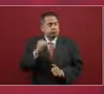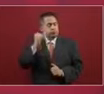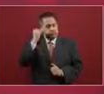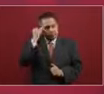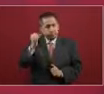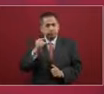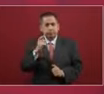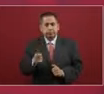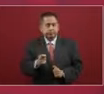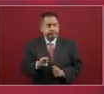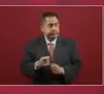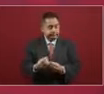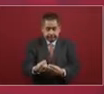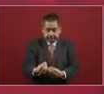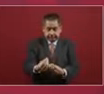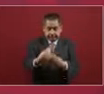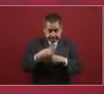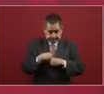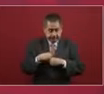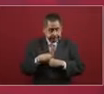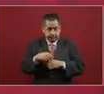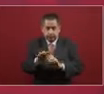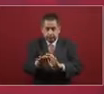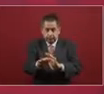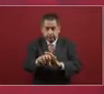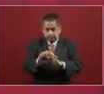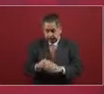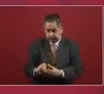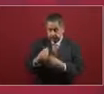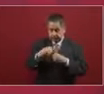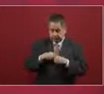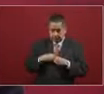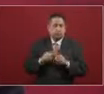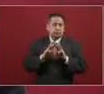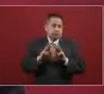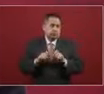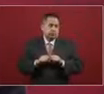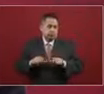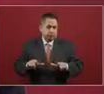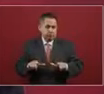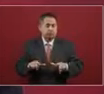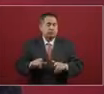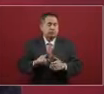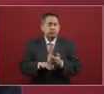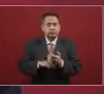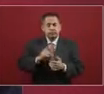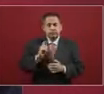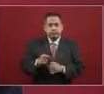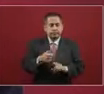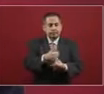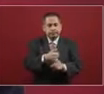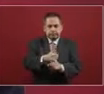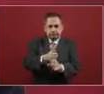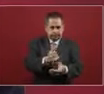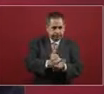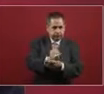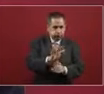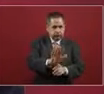procuró es que la fuente pues fuese una entidad autónoma,